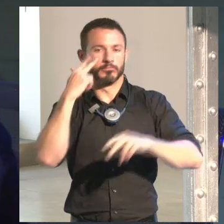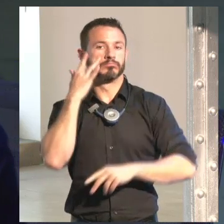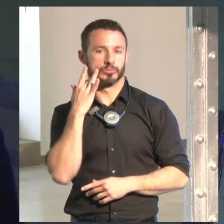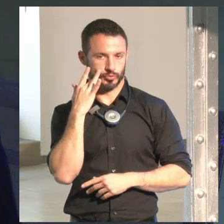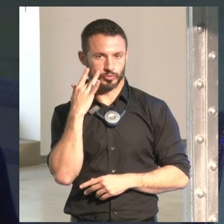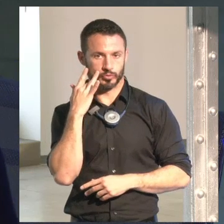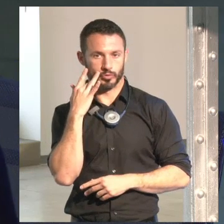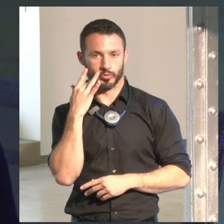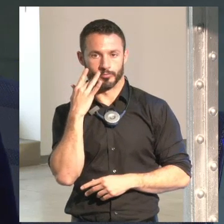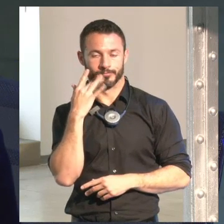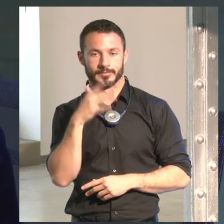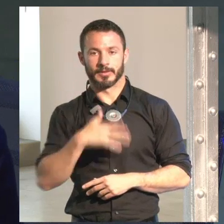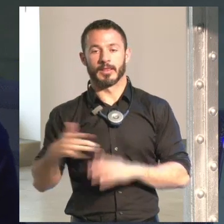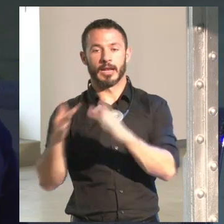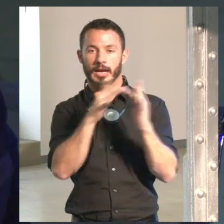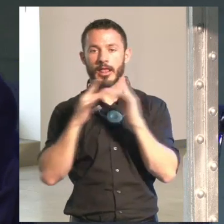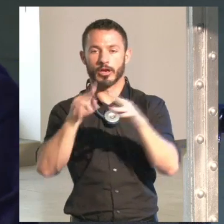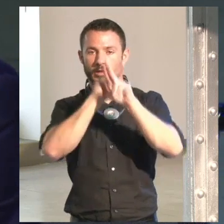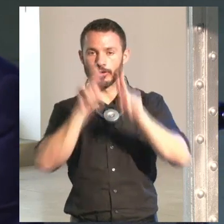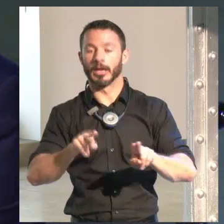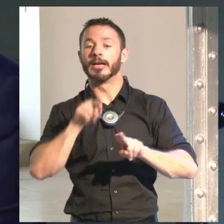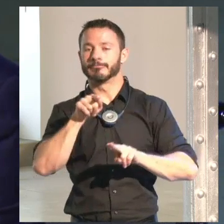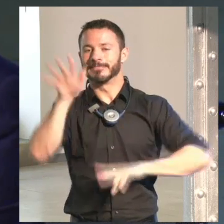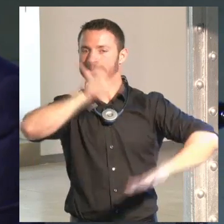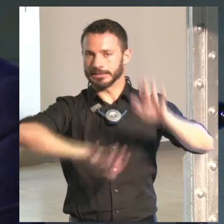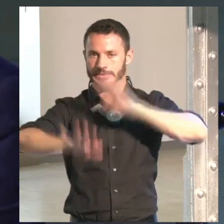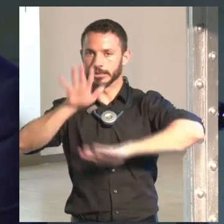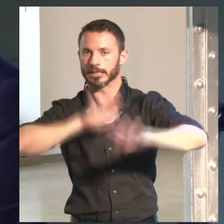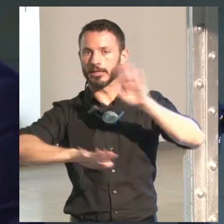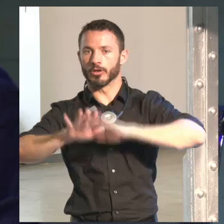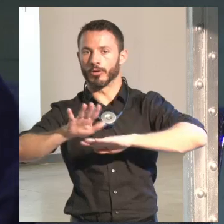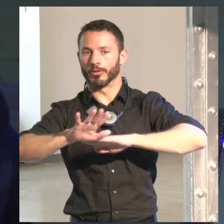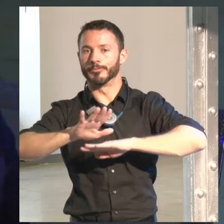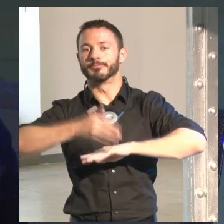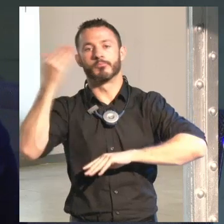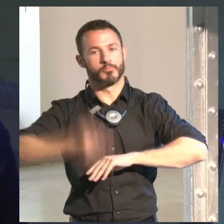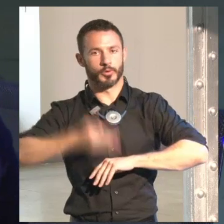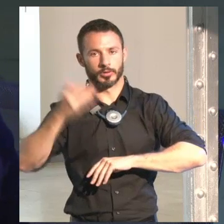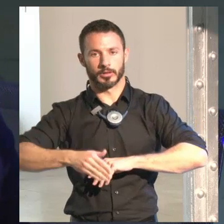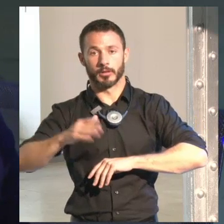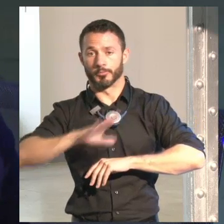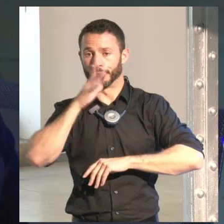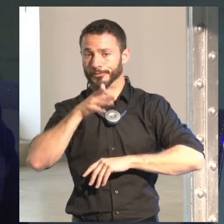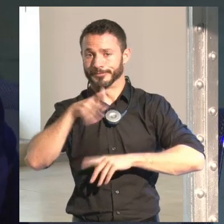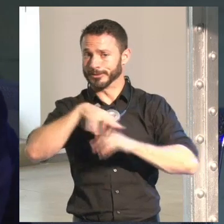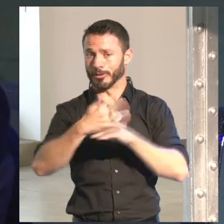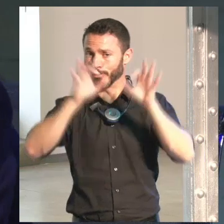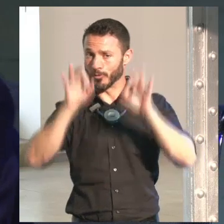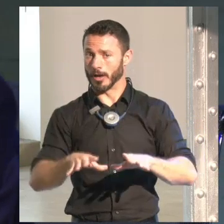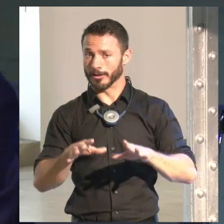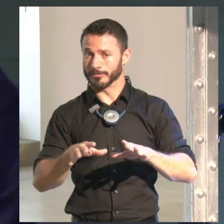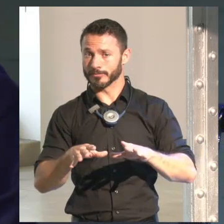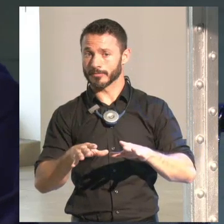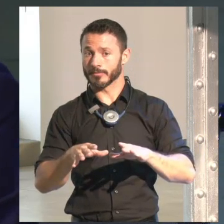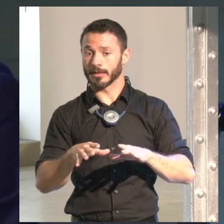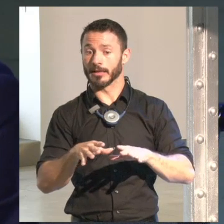las relaciones internacionales. Y aquí tenemos un lío pues bastante tremendo, porque nos pasa igual. Es decir, decíamos, ¿el sistema